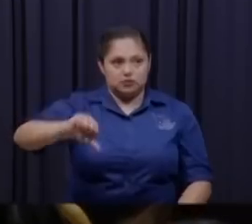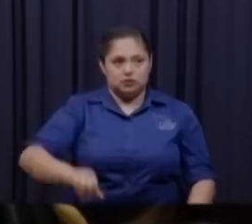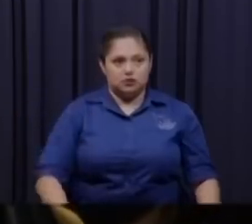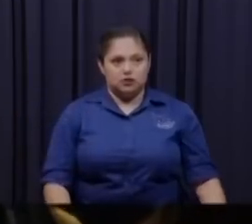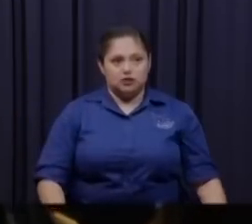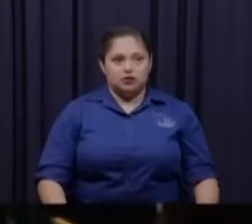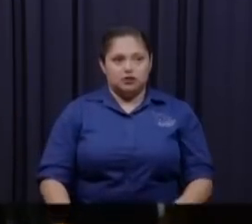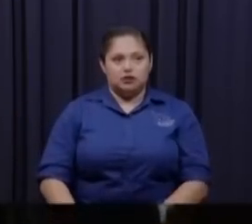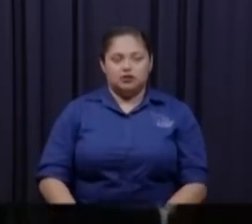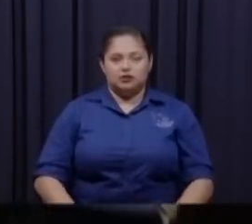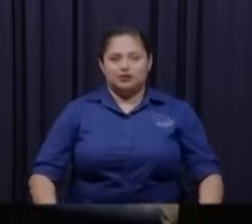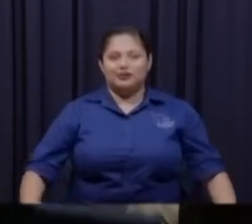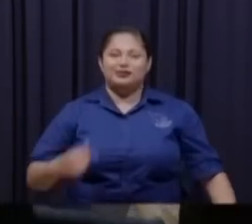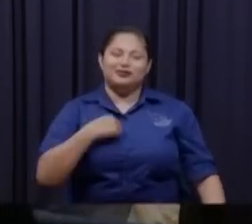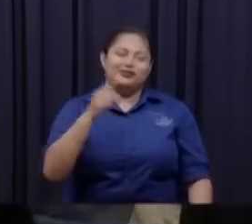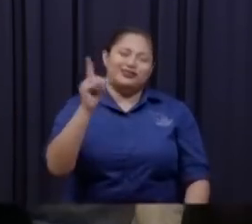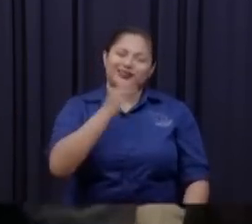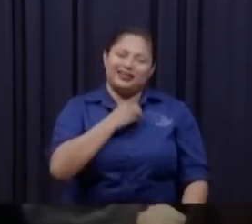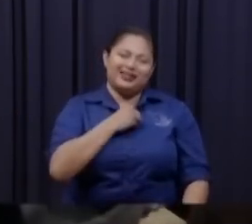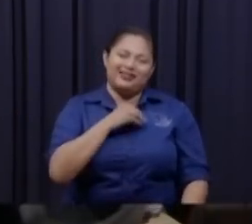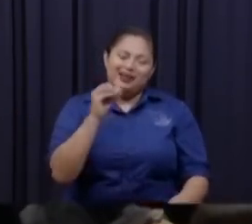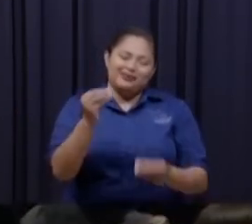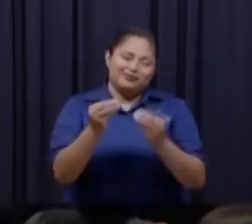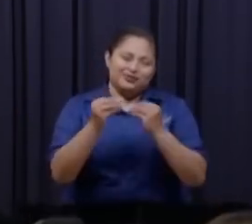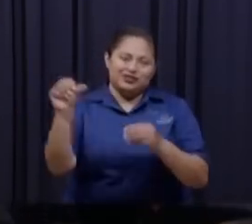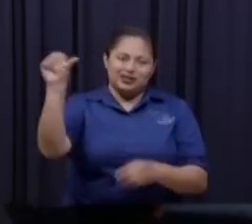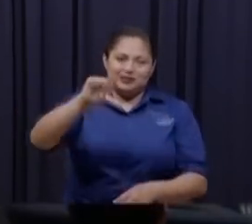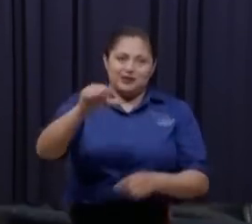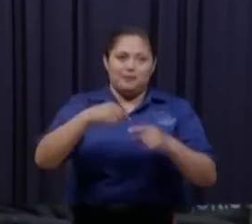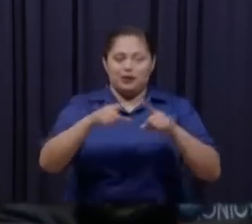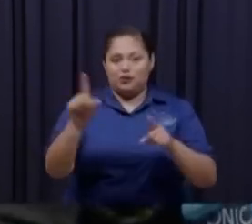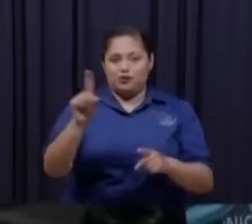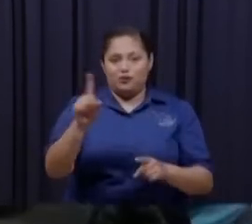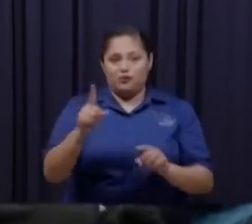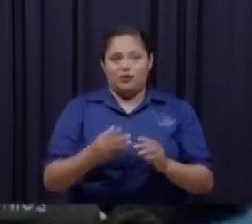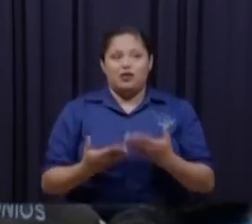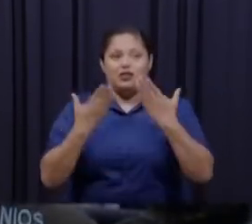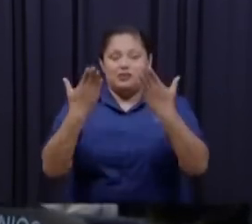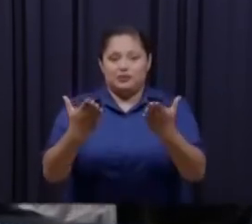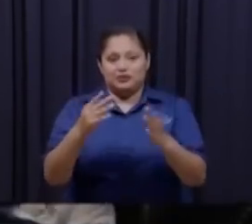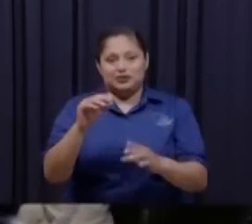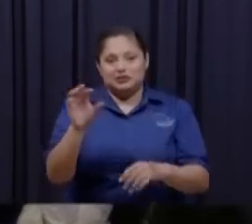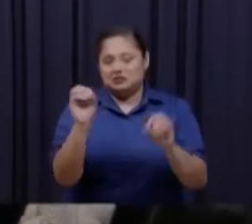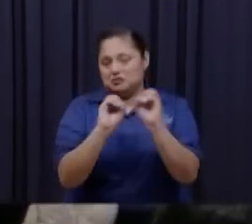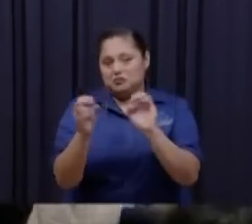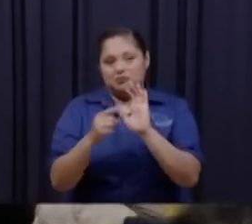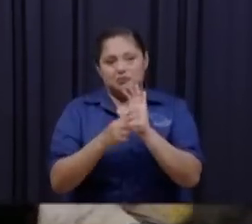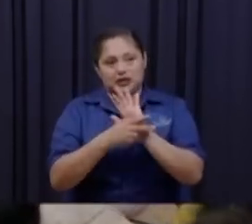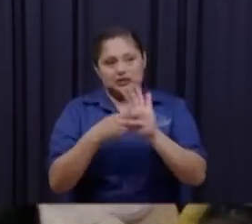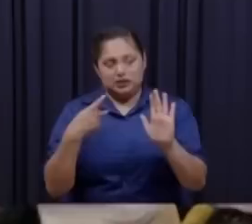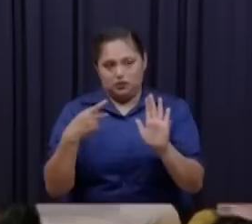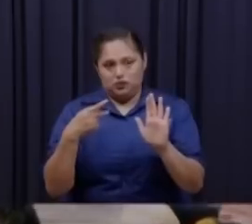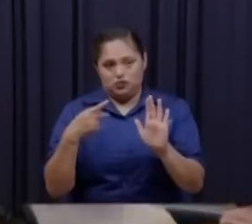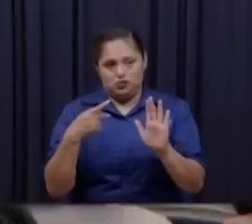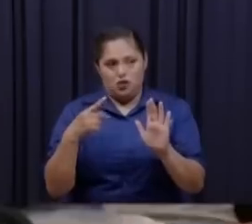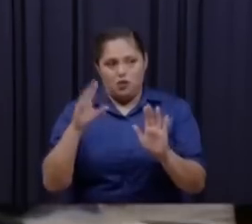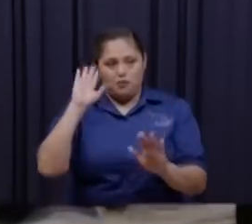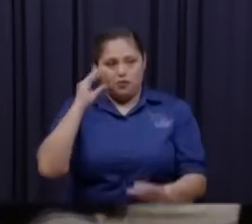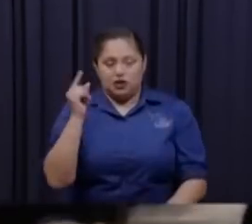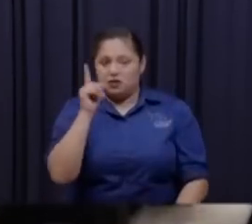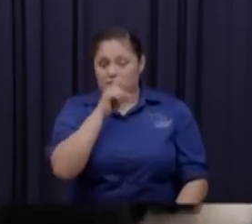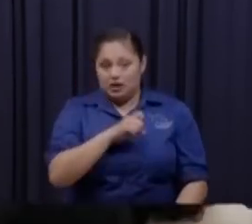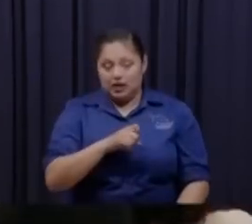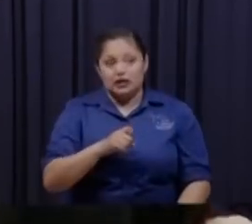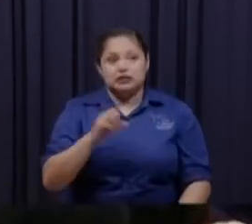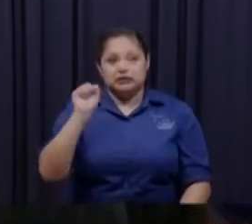quiero hablar mucho de las maldiciones, solo estoy diciendo que no pusimos ningún versículo, no porque no haya. Existen muchos más.